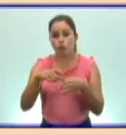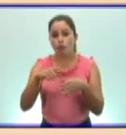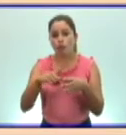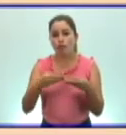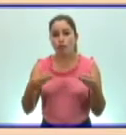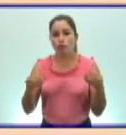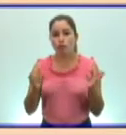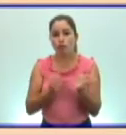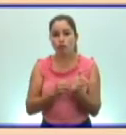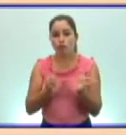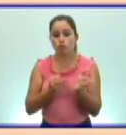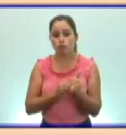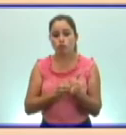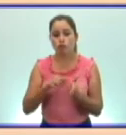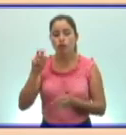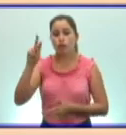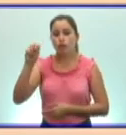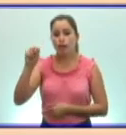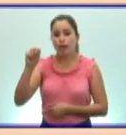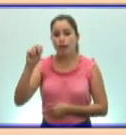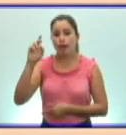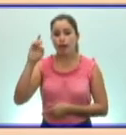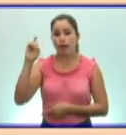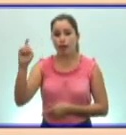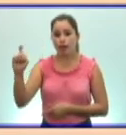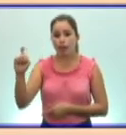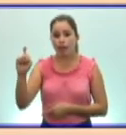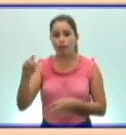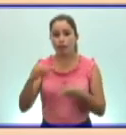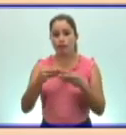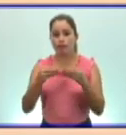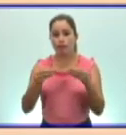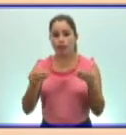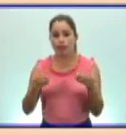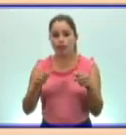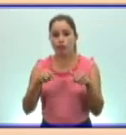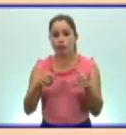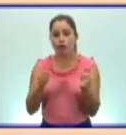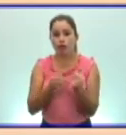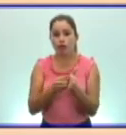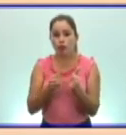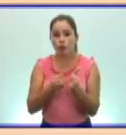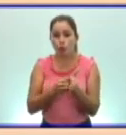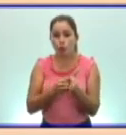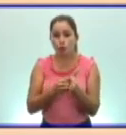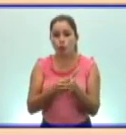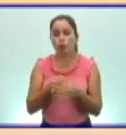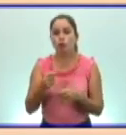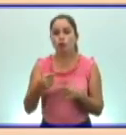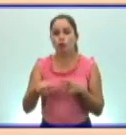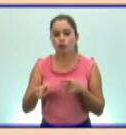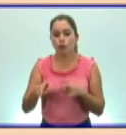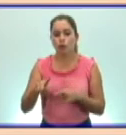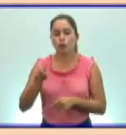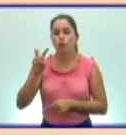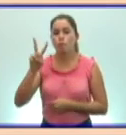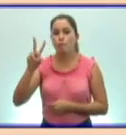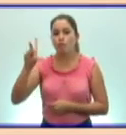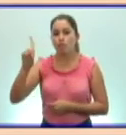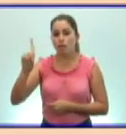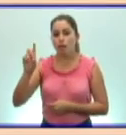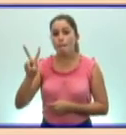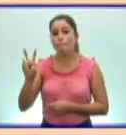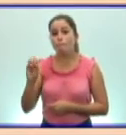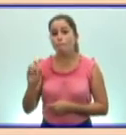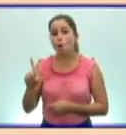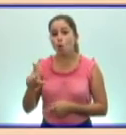X, cantidad de sustancia del soluto, y V de D, volumen de la